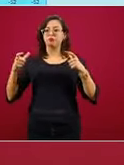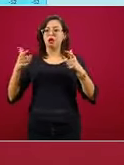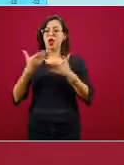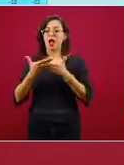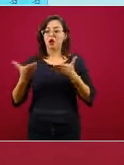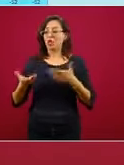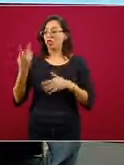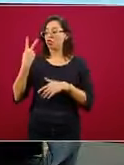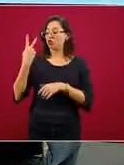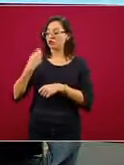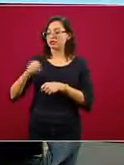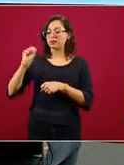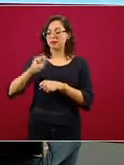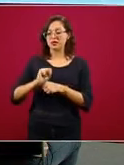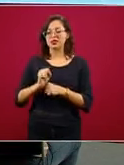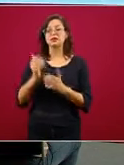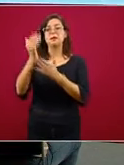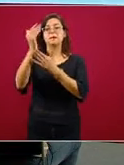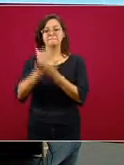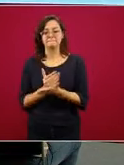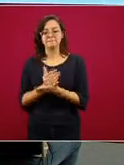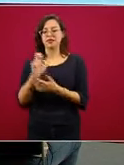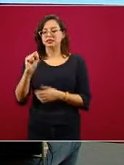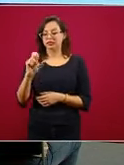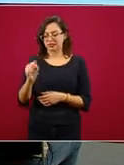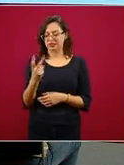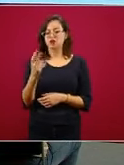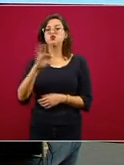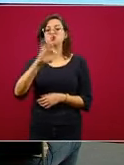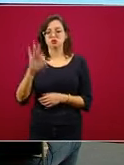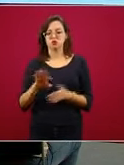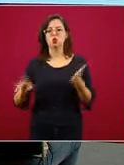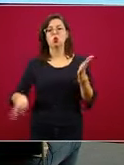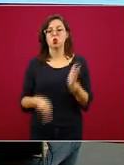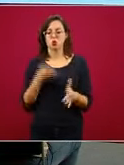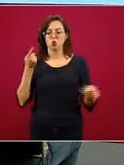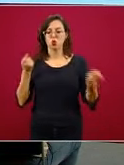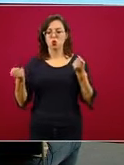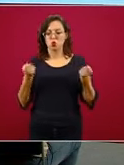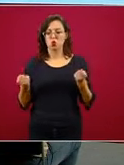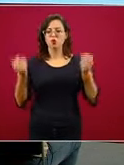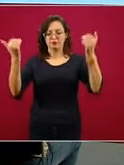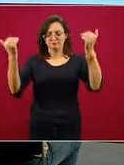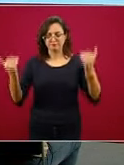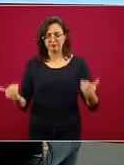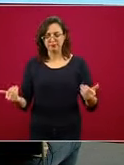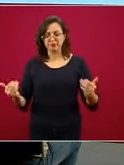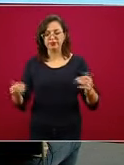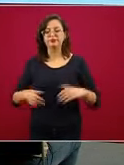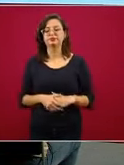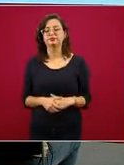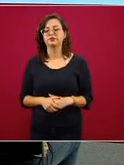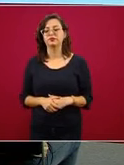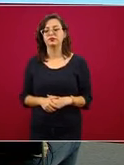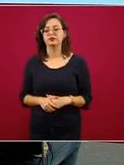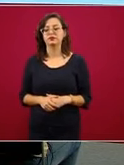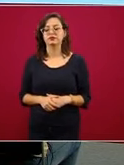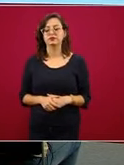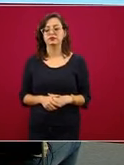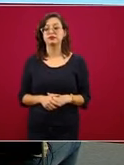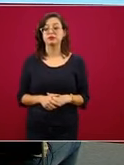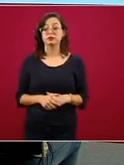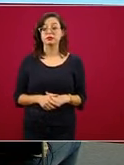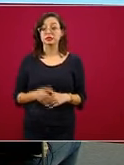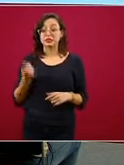25, hace 2 semanas, tenemos reducción de 62%, 59% en la semana 26. Entonces, hubo